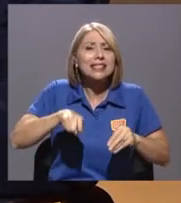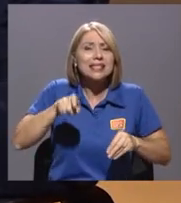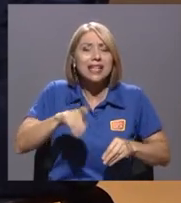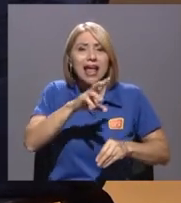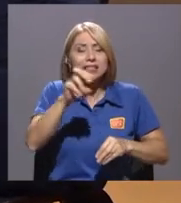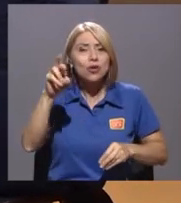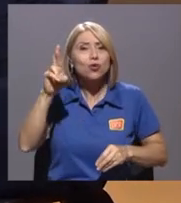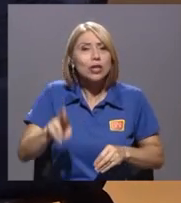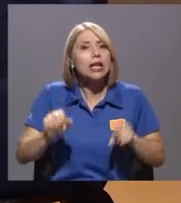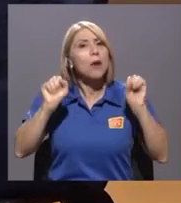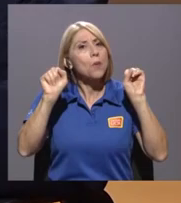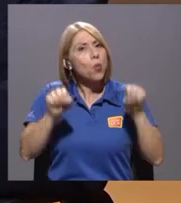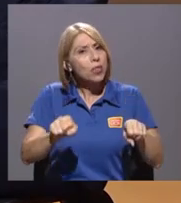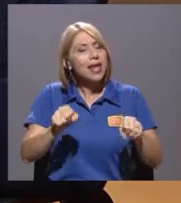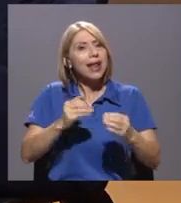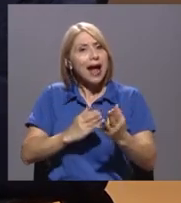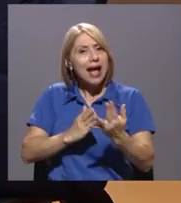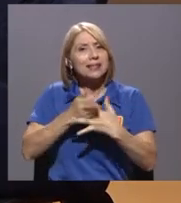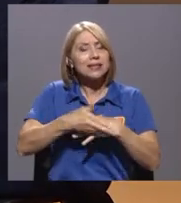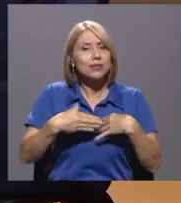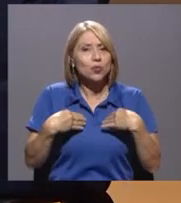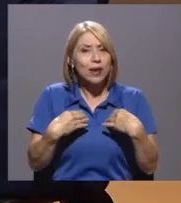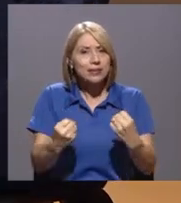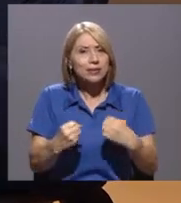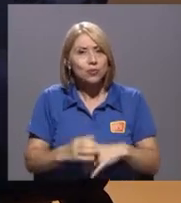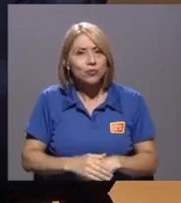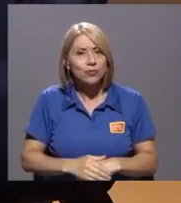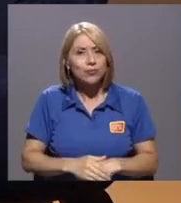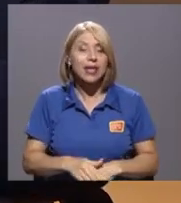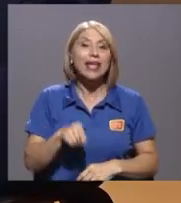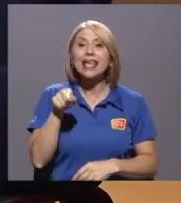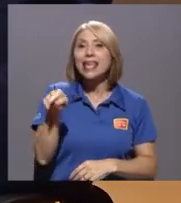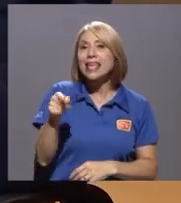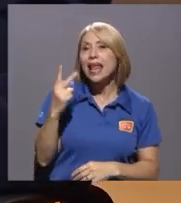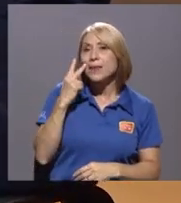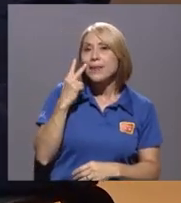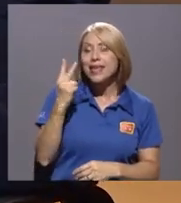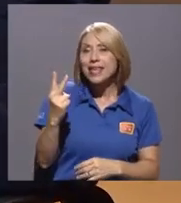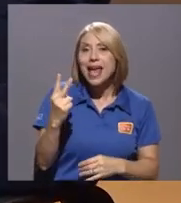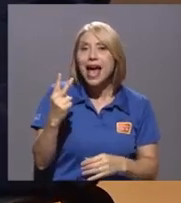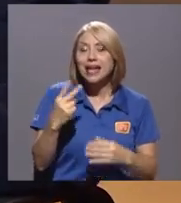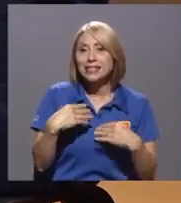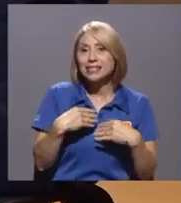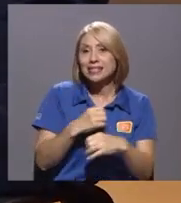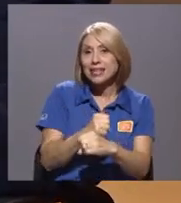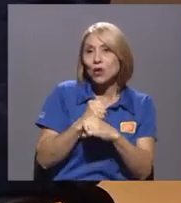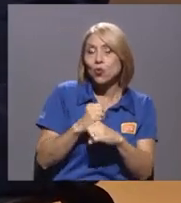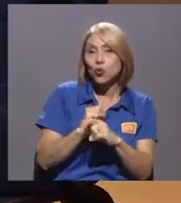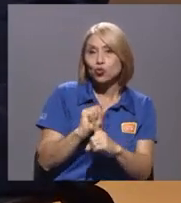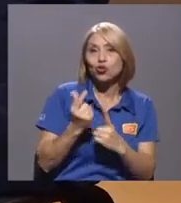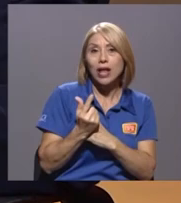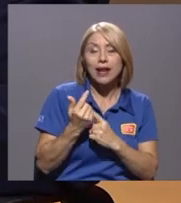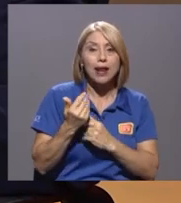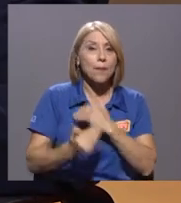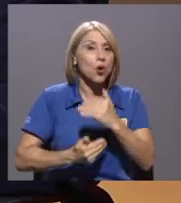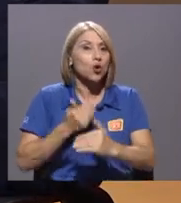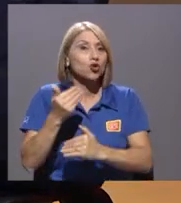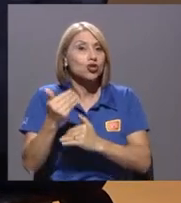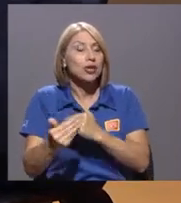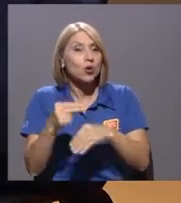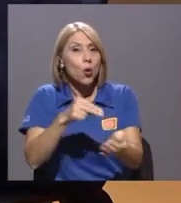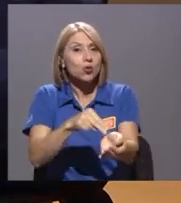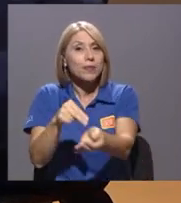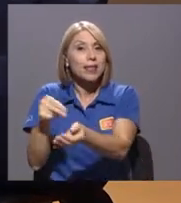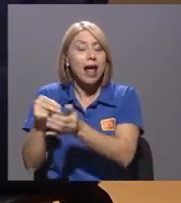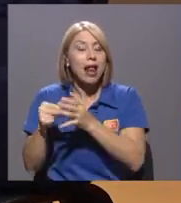costa rica y veía a ese seguro social y ese proceso de integración hospitalaria como el vehículo importante de